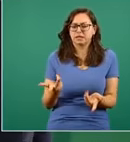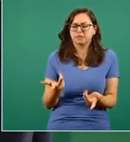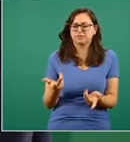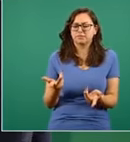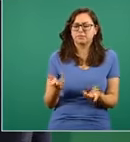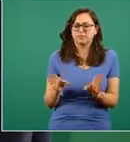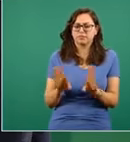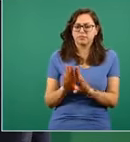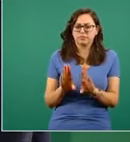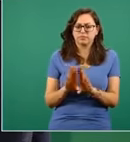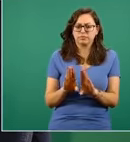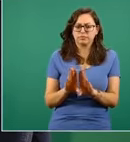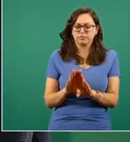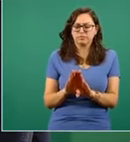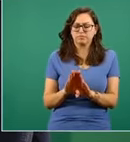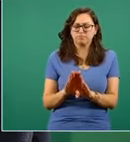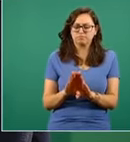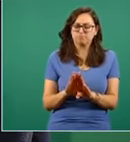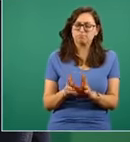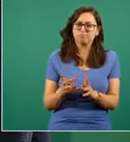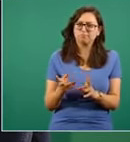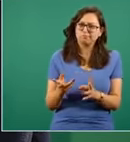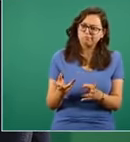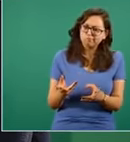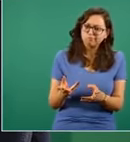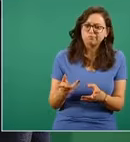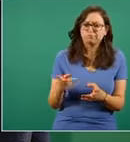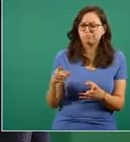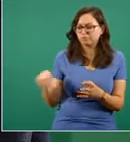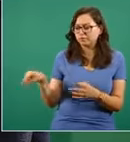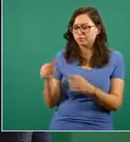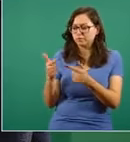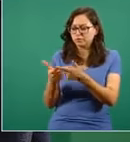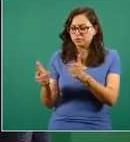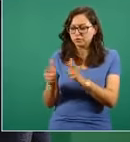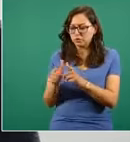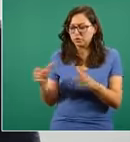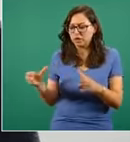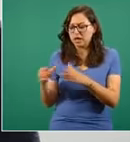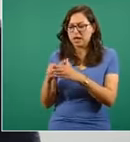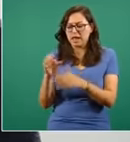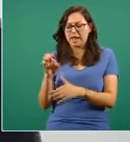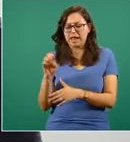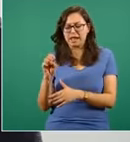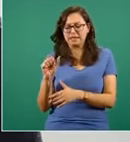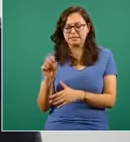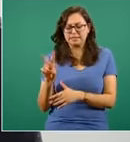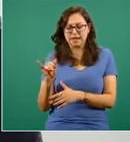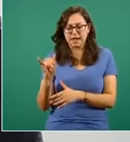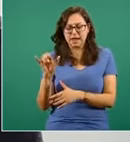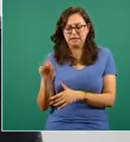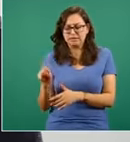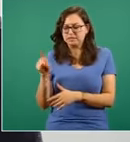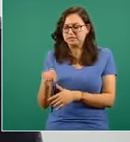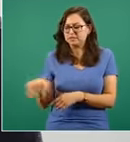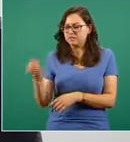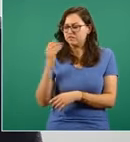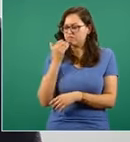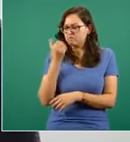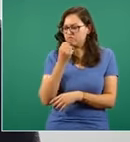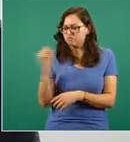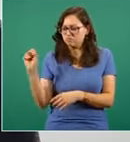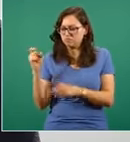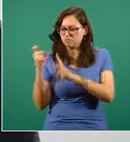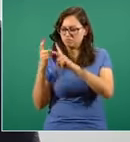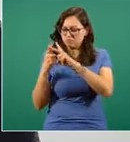dictaminaciones que está haciendo el grupo de expertos de ESAVIS, ¿no? Como ustedes ven ahora tuvimos una reducción, una disminución